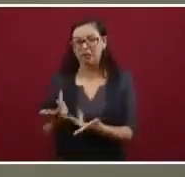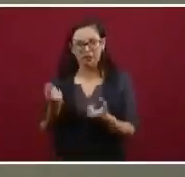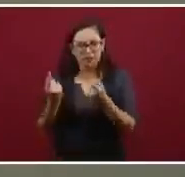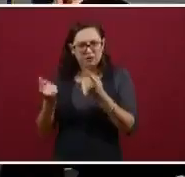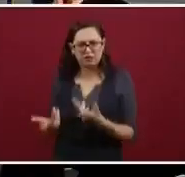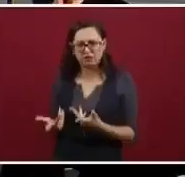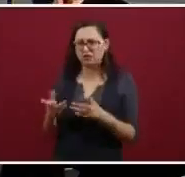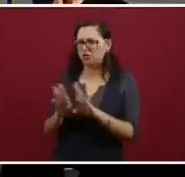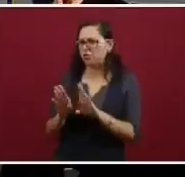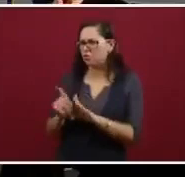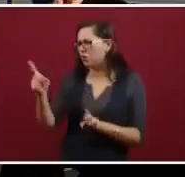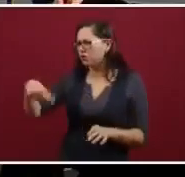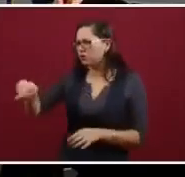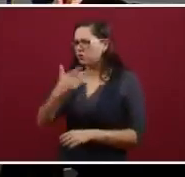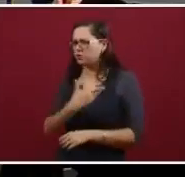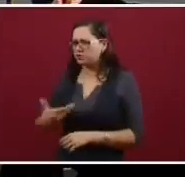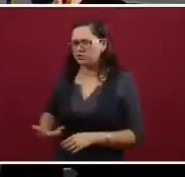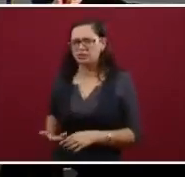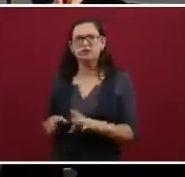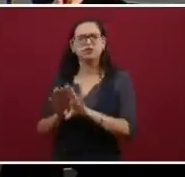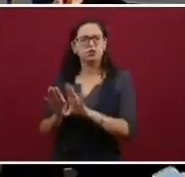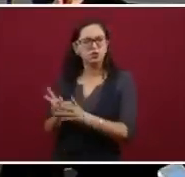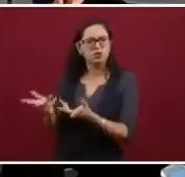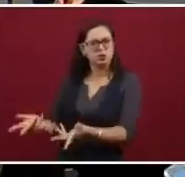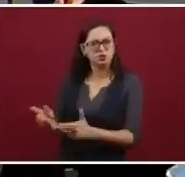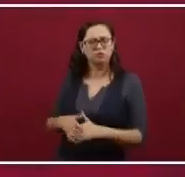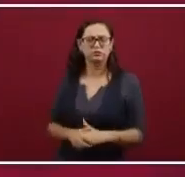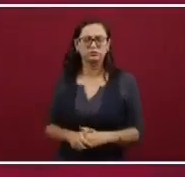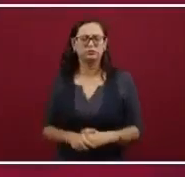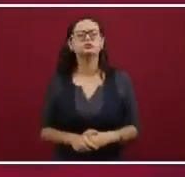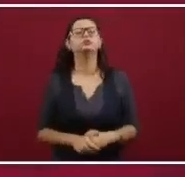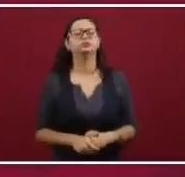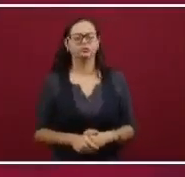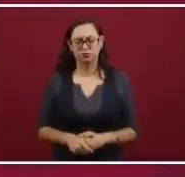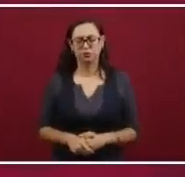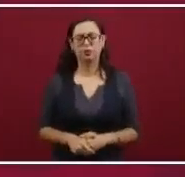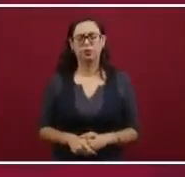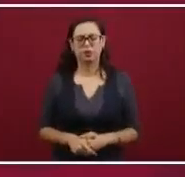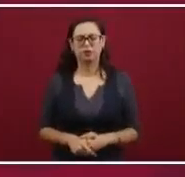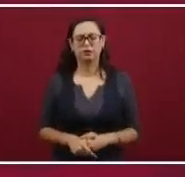este conflicto? Muchas gracias. Sí, hay relación permanente entre